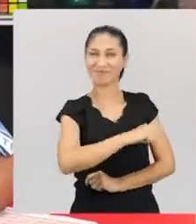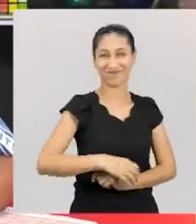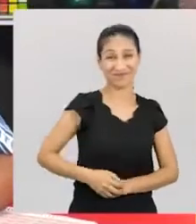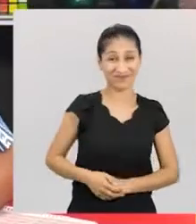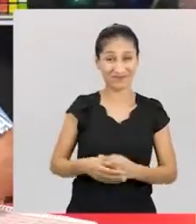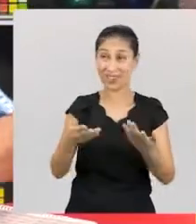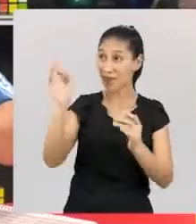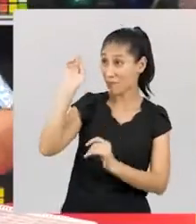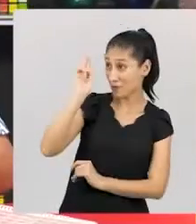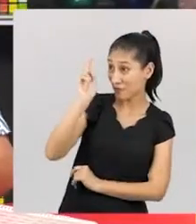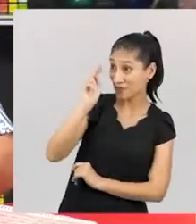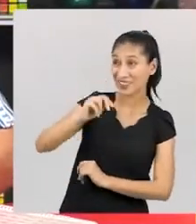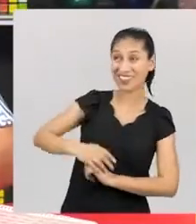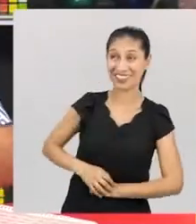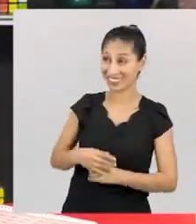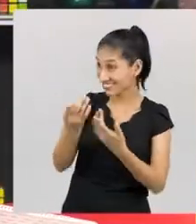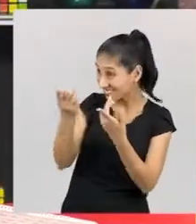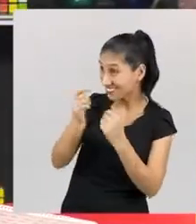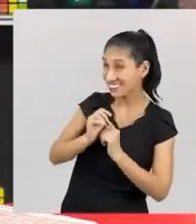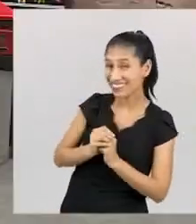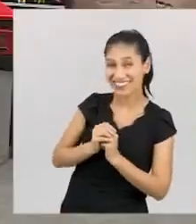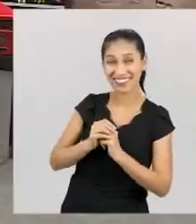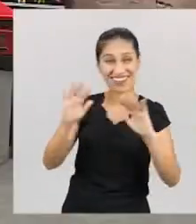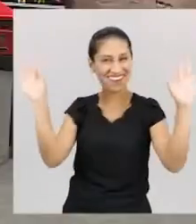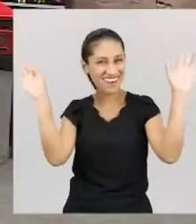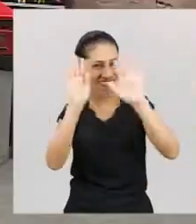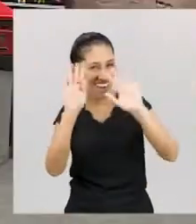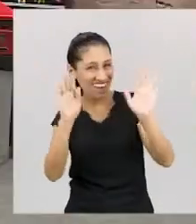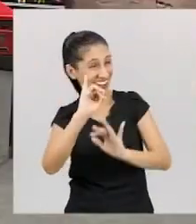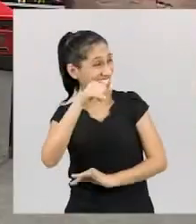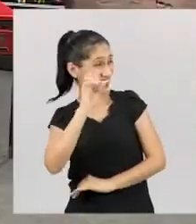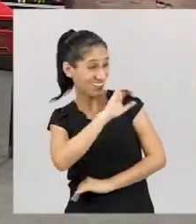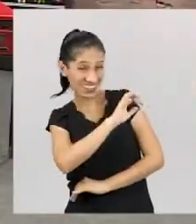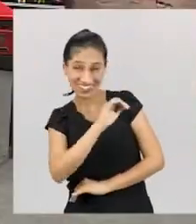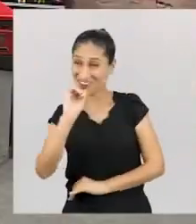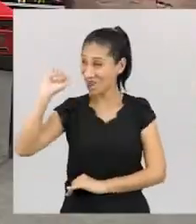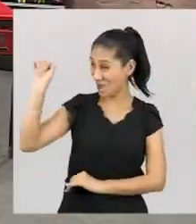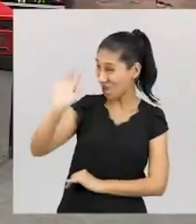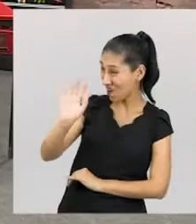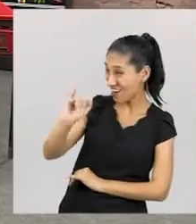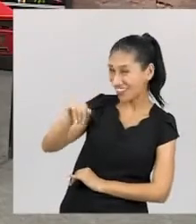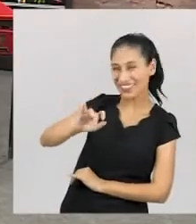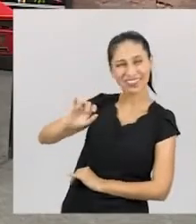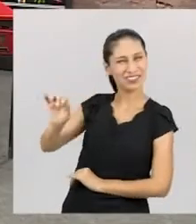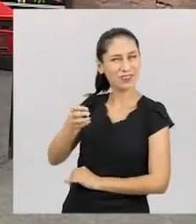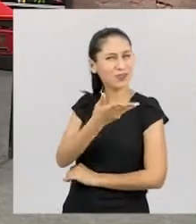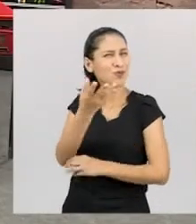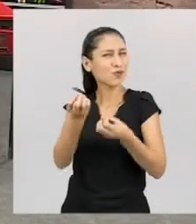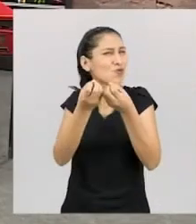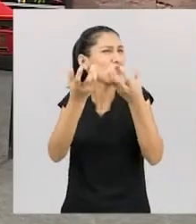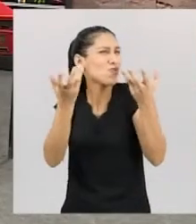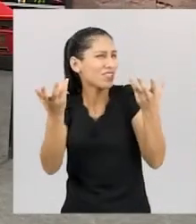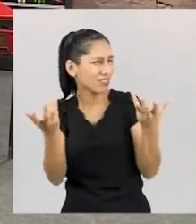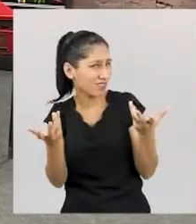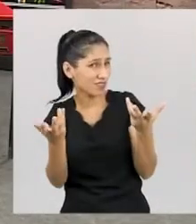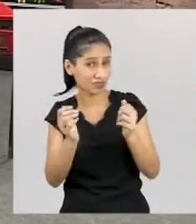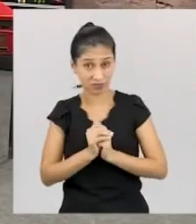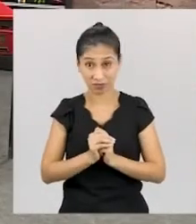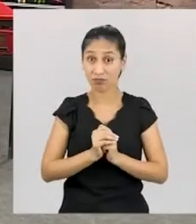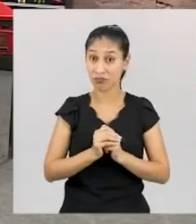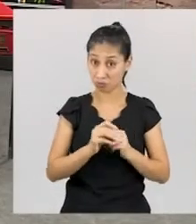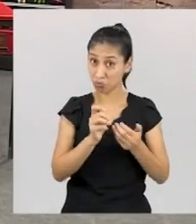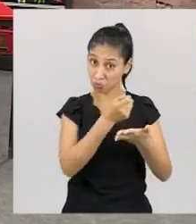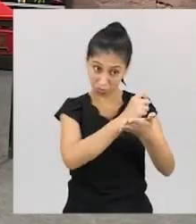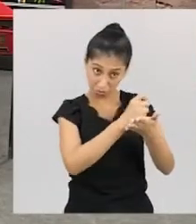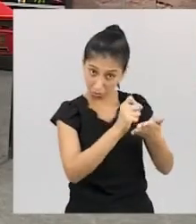excelente idea. Profesora, ¿está ahí? Hola, Joaquín. Hola, Julia. ¿Cómo han estado? ¿Tienen